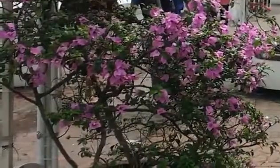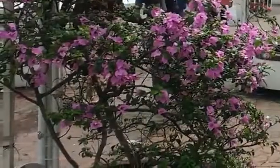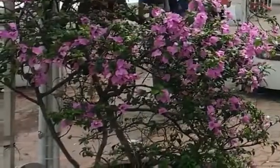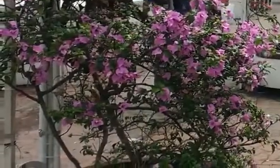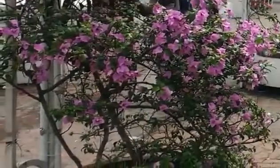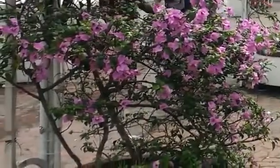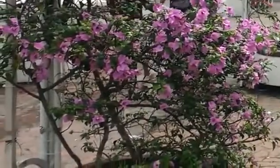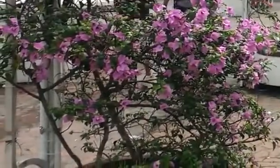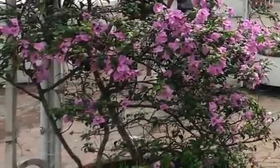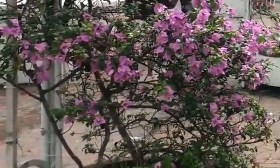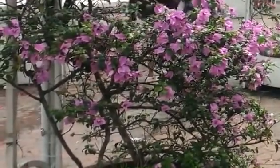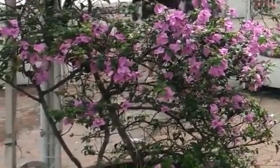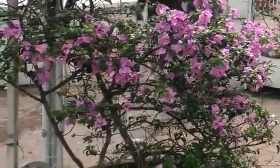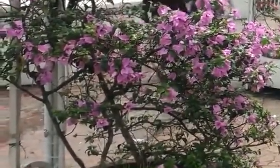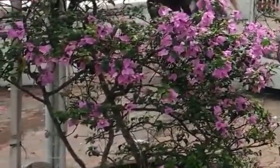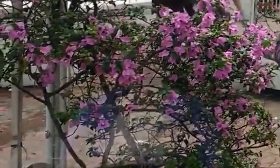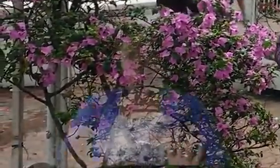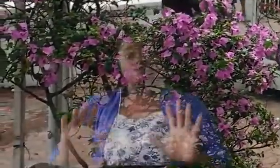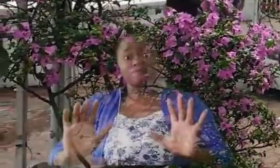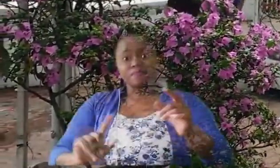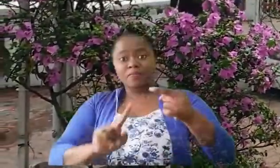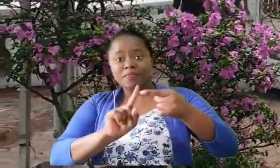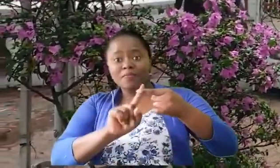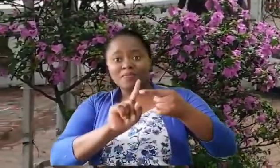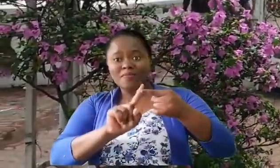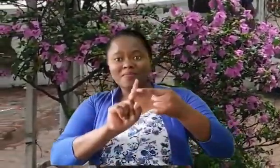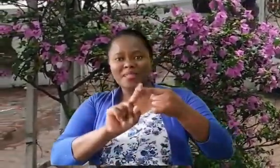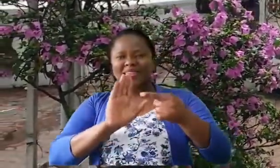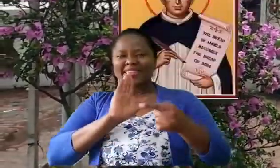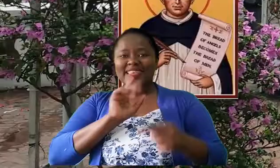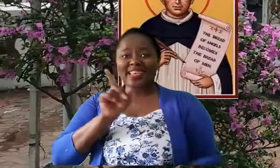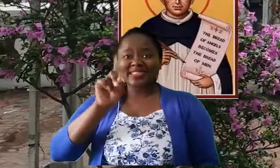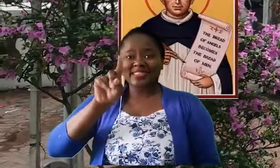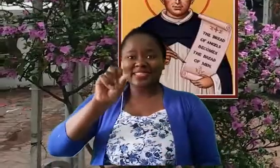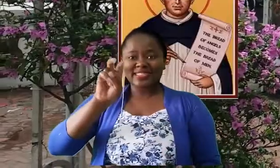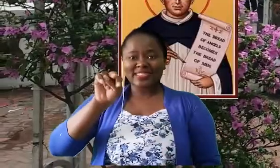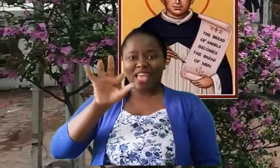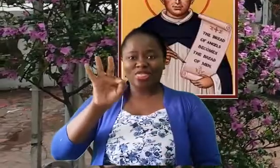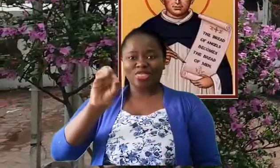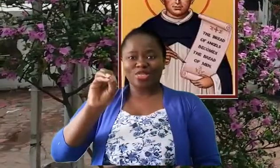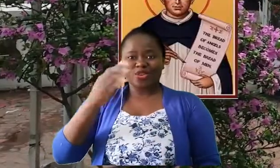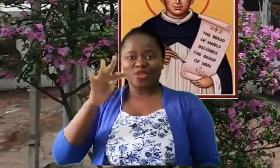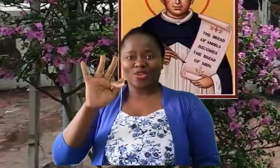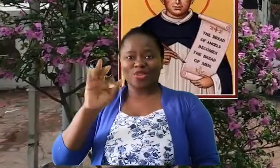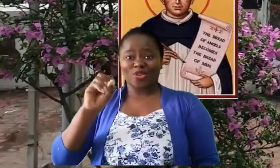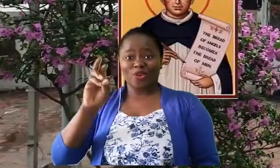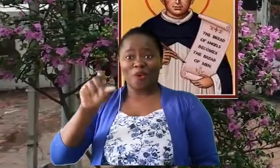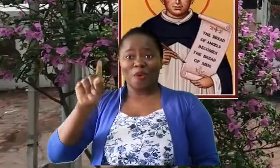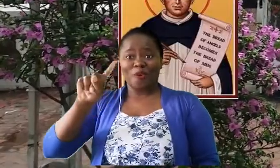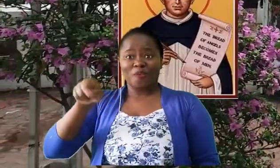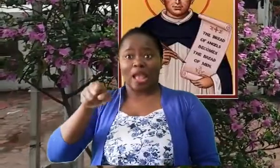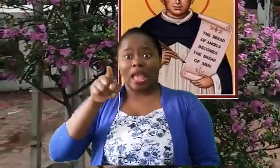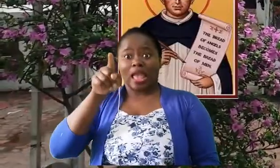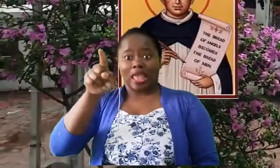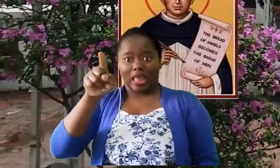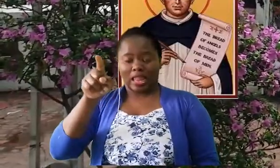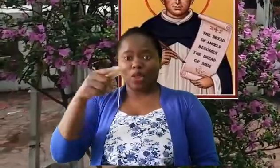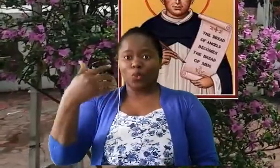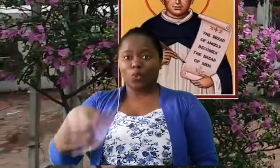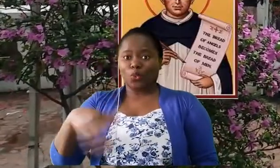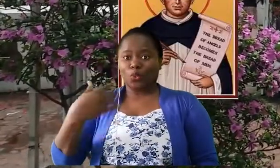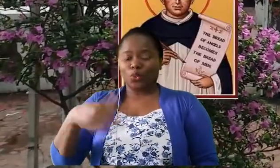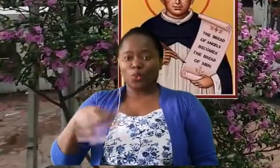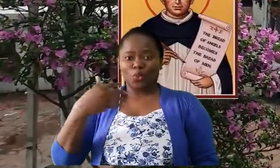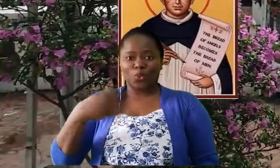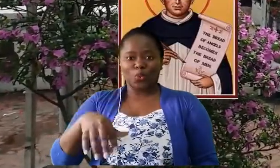Entonces el primero de ellos es Santo Tomás de Aquino, el filósofo padre de la escolástica. Él, a través de la teología